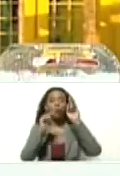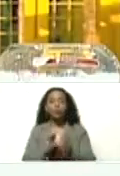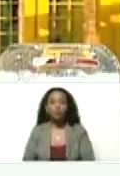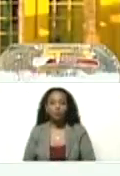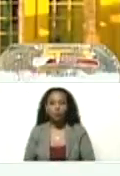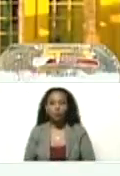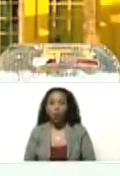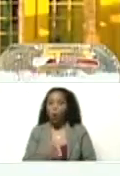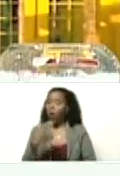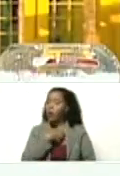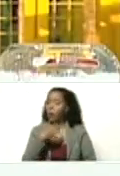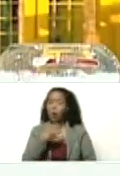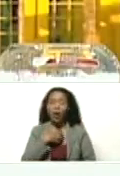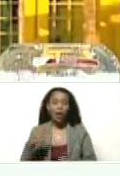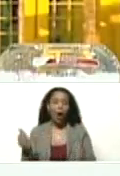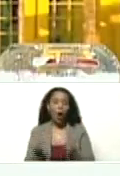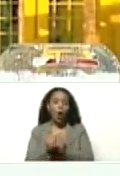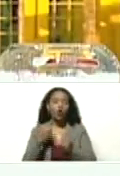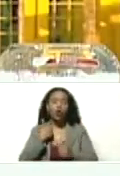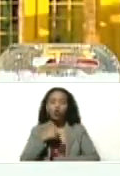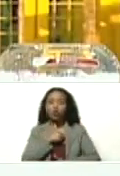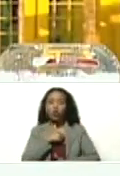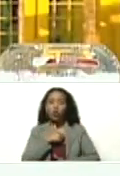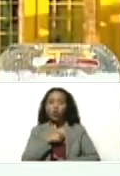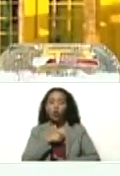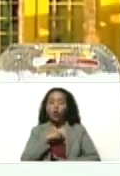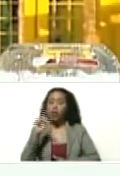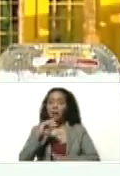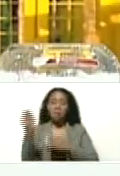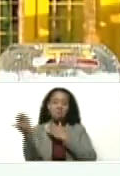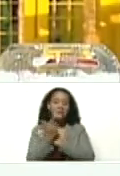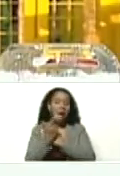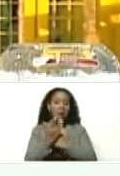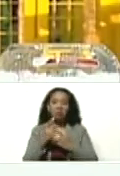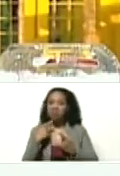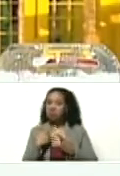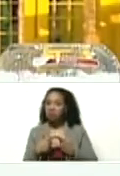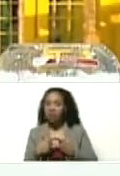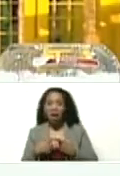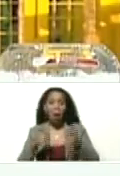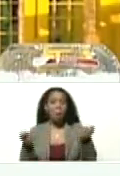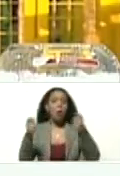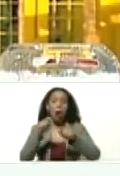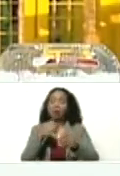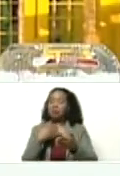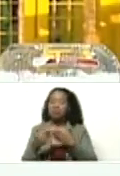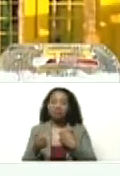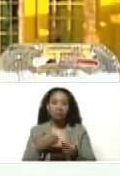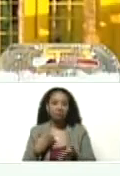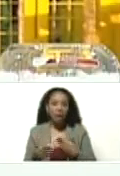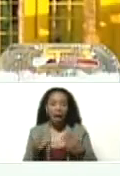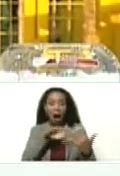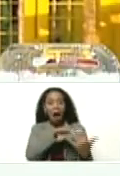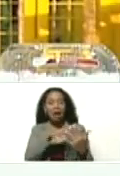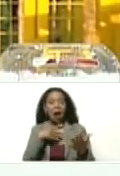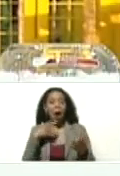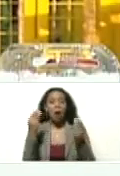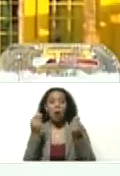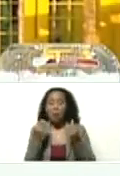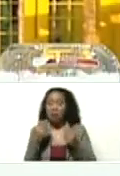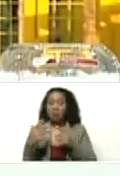No han podido con nosotros, ni con sanciones, ni con bloqueo, ni con guerra económica, ni